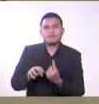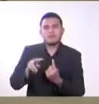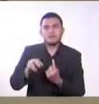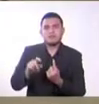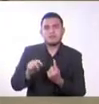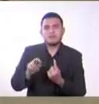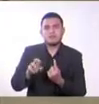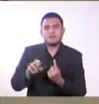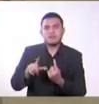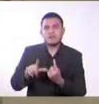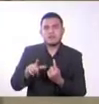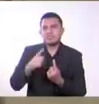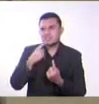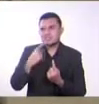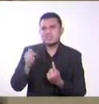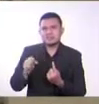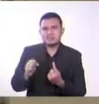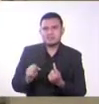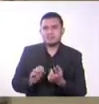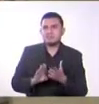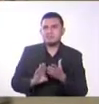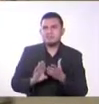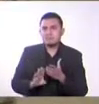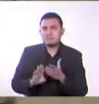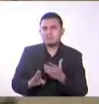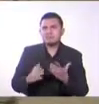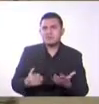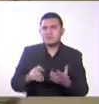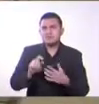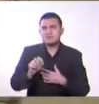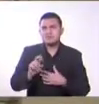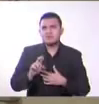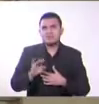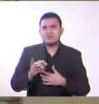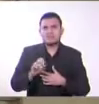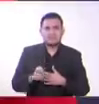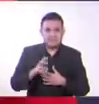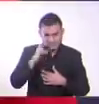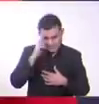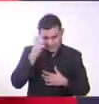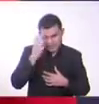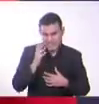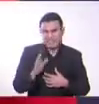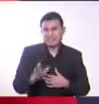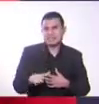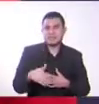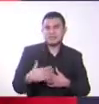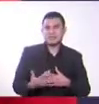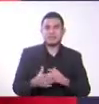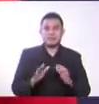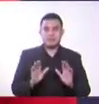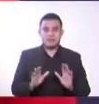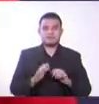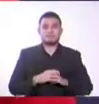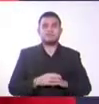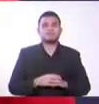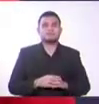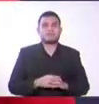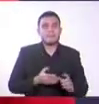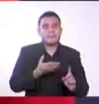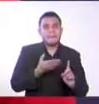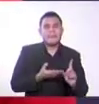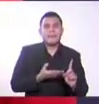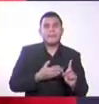sí pagan impuestos o los tributos, y cuál es la definición de cada uno de estos. Cuando hablamos de